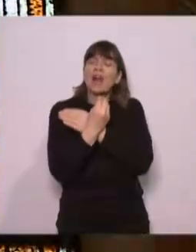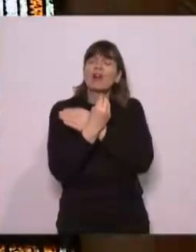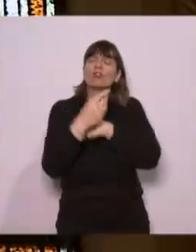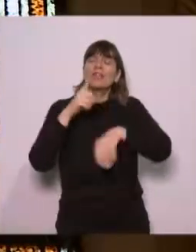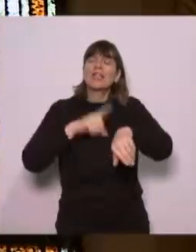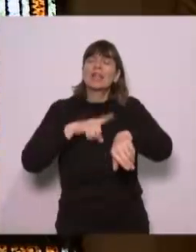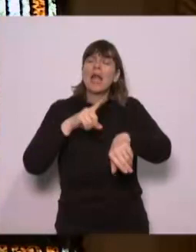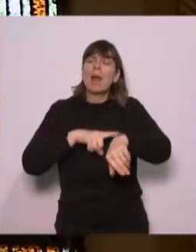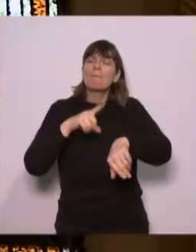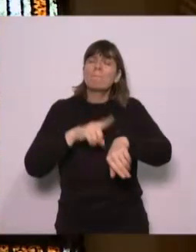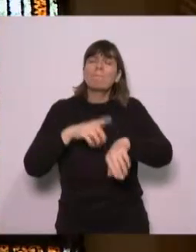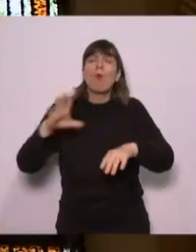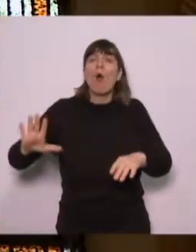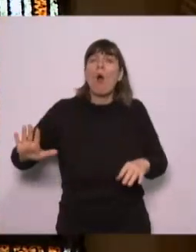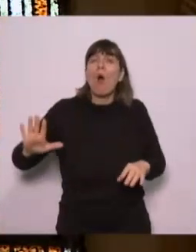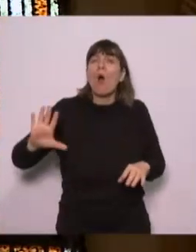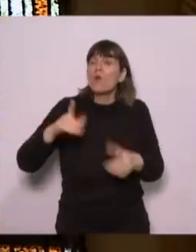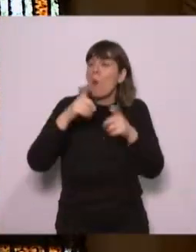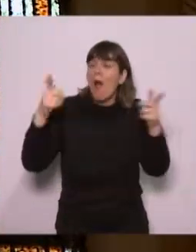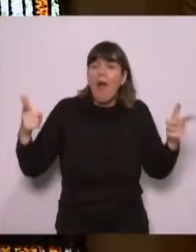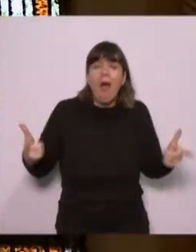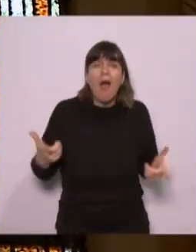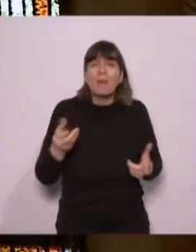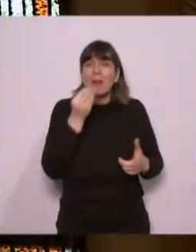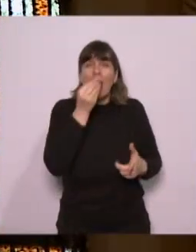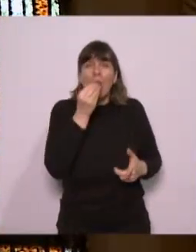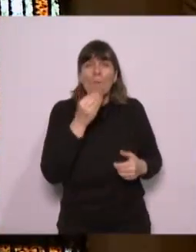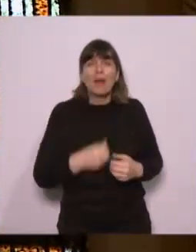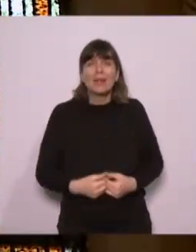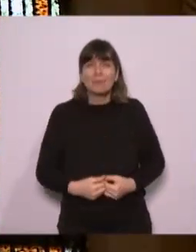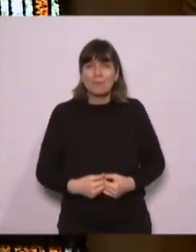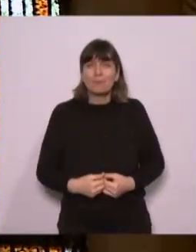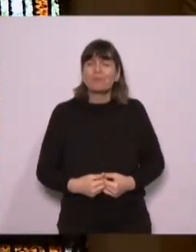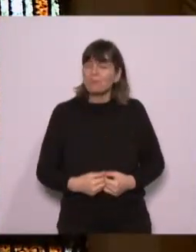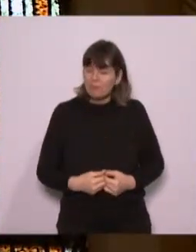en tiempo de indigencia.